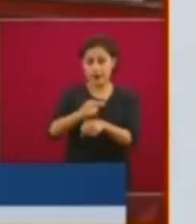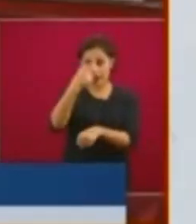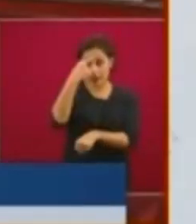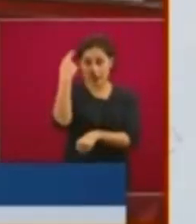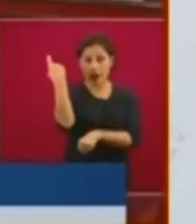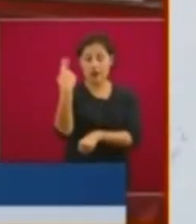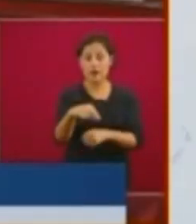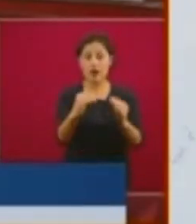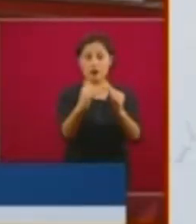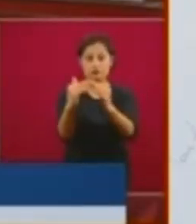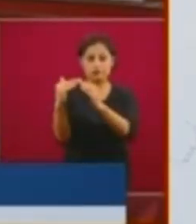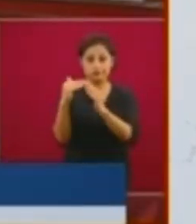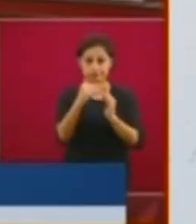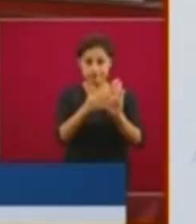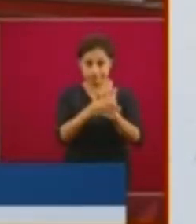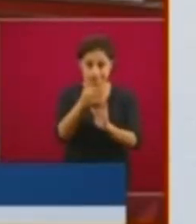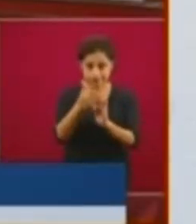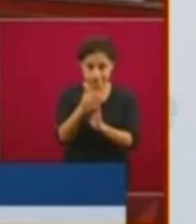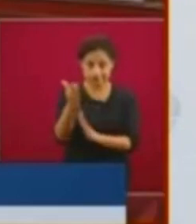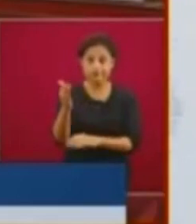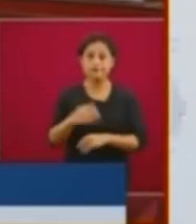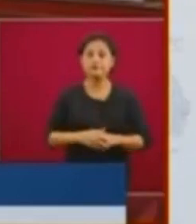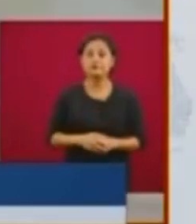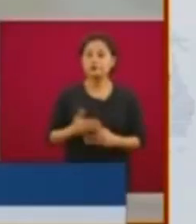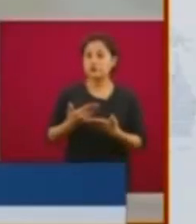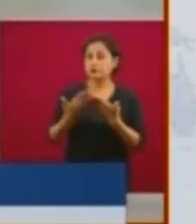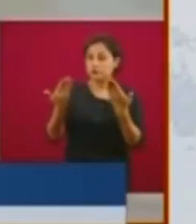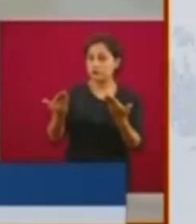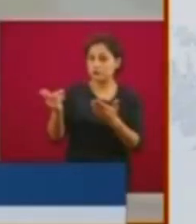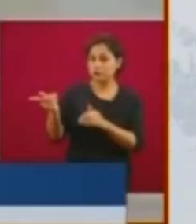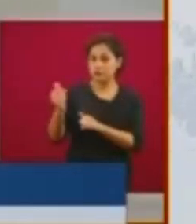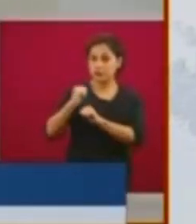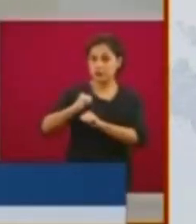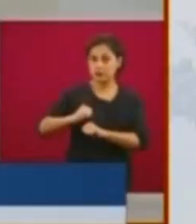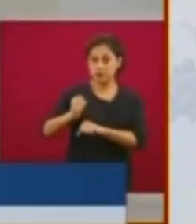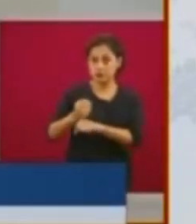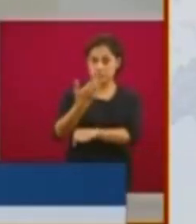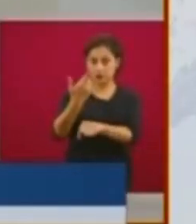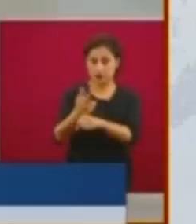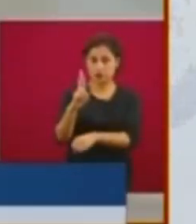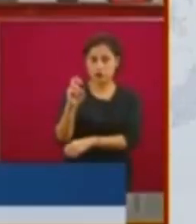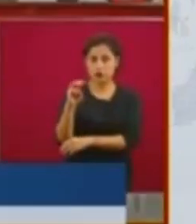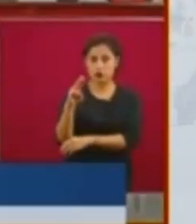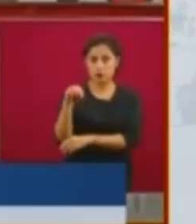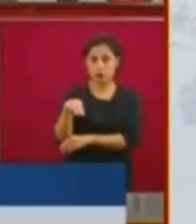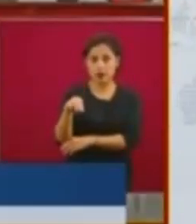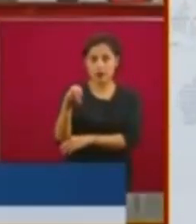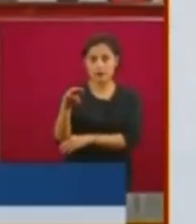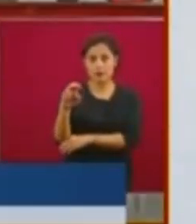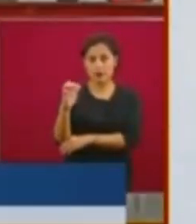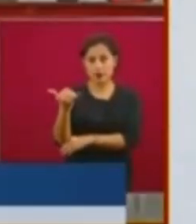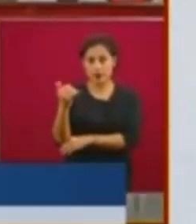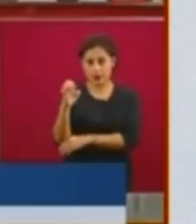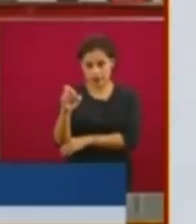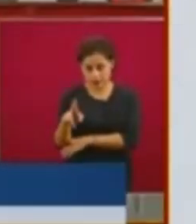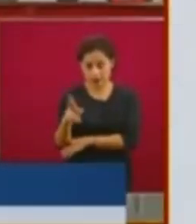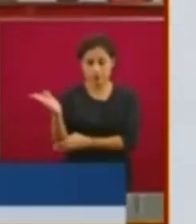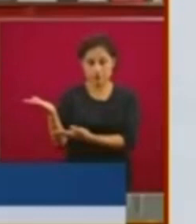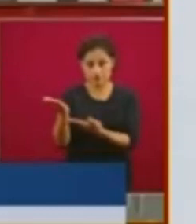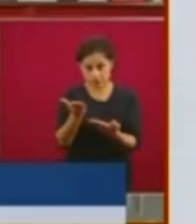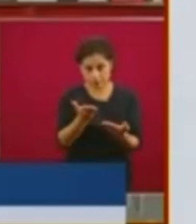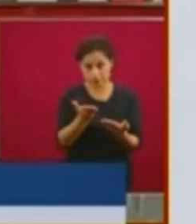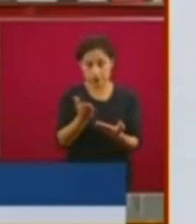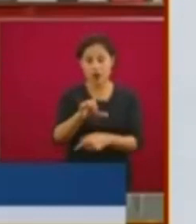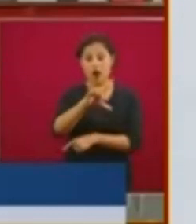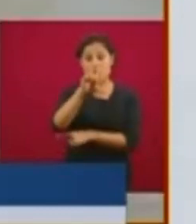en equipamiento, infraestructura, espacios públicos y vivienda en 50 ciudades a nivel nacional. Esto con